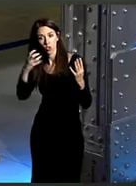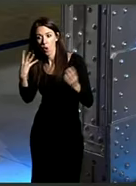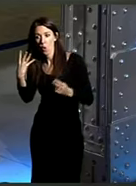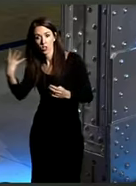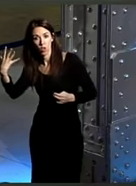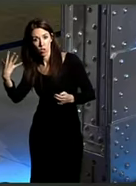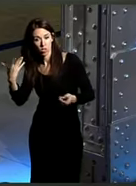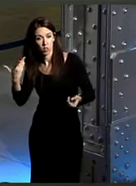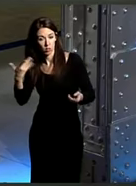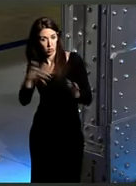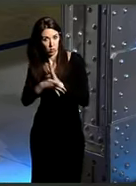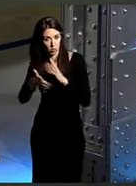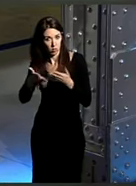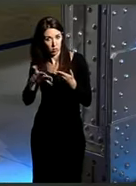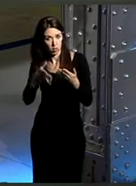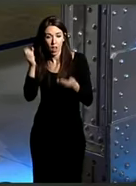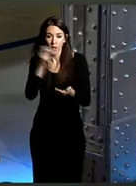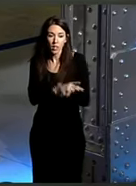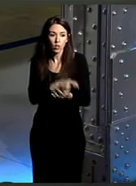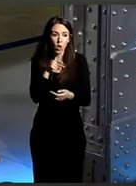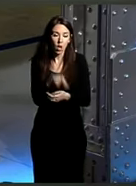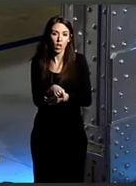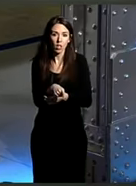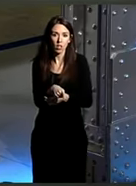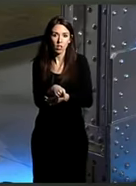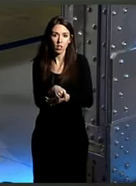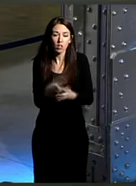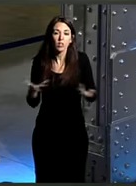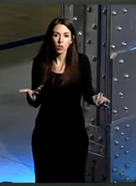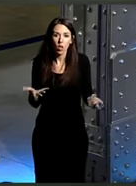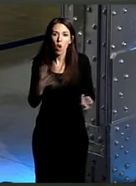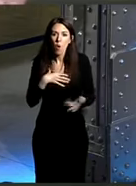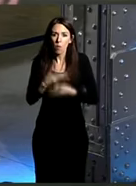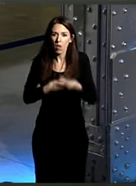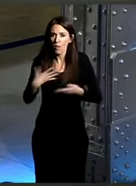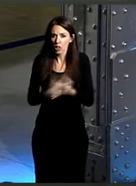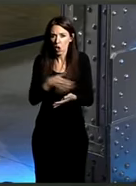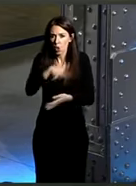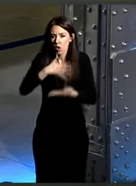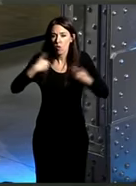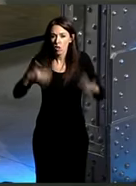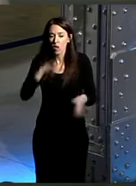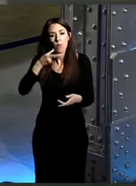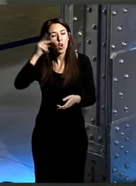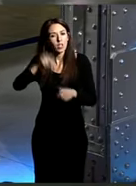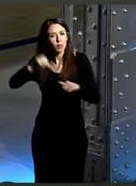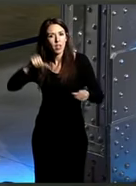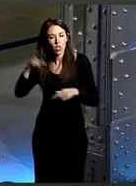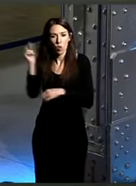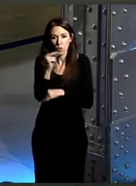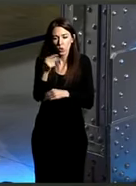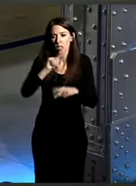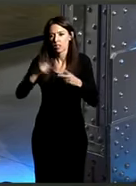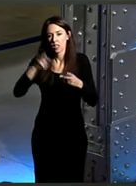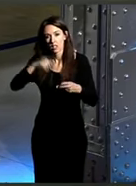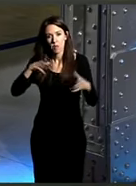yo. Entonces, el gran desafío acá, y en ese sentido, Roberto tiene razón, primero, que se puede hacer de todo en todos lados. Porque la experiencia esta fue en la Complutense, la